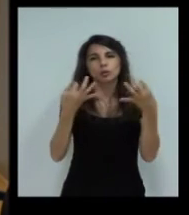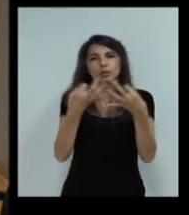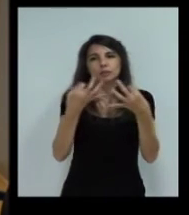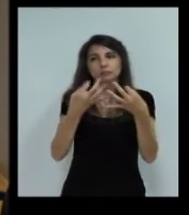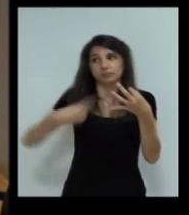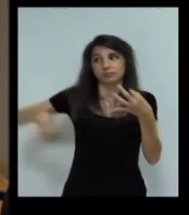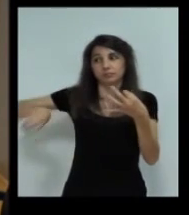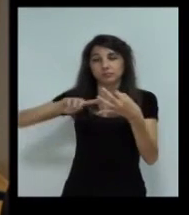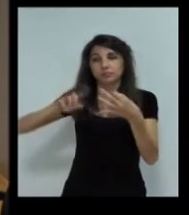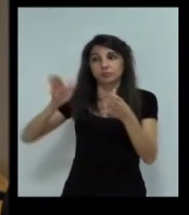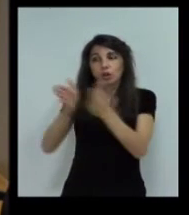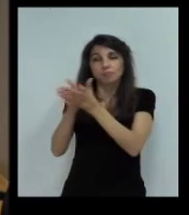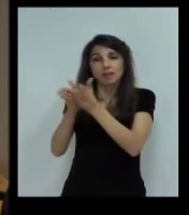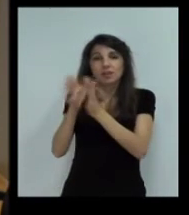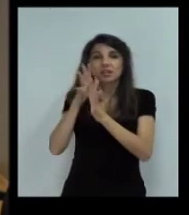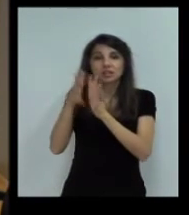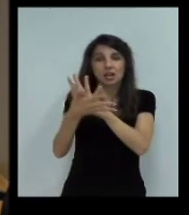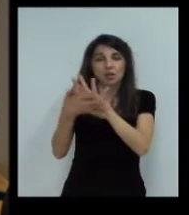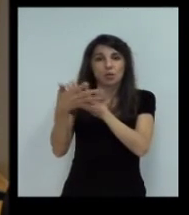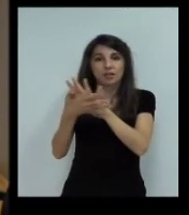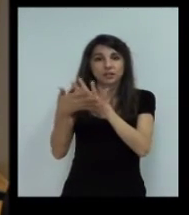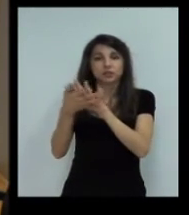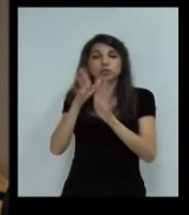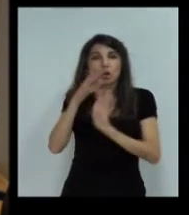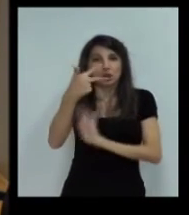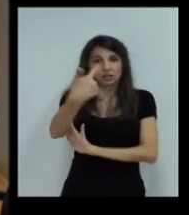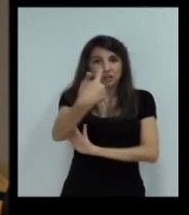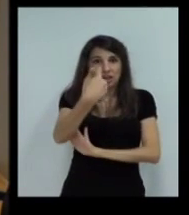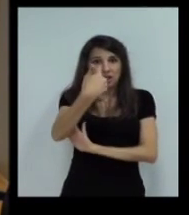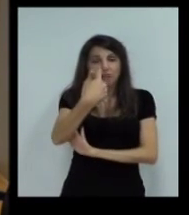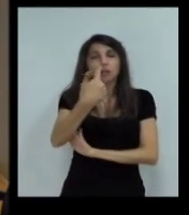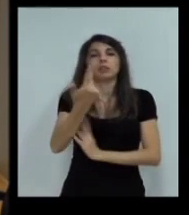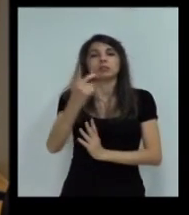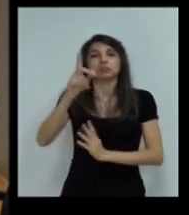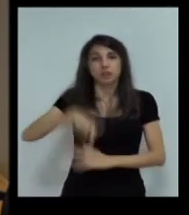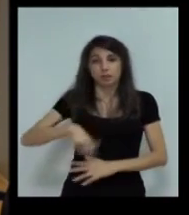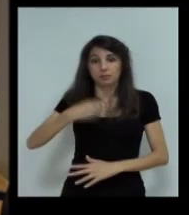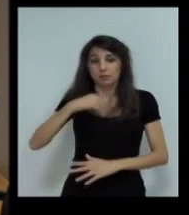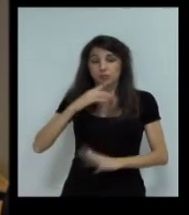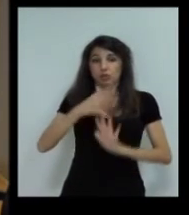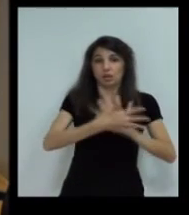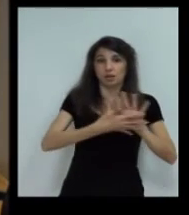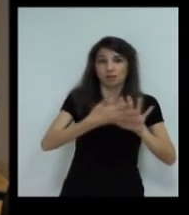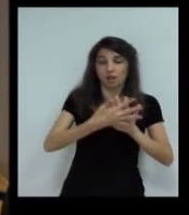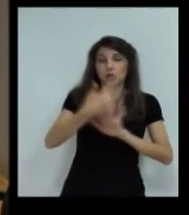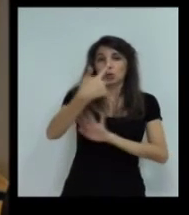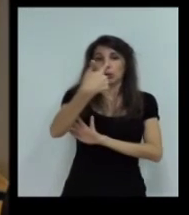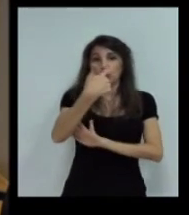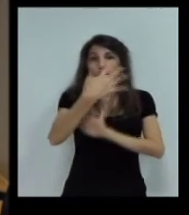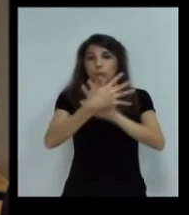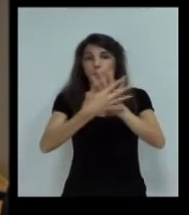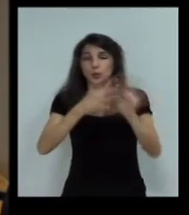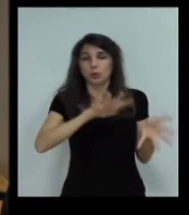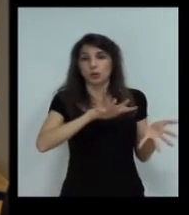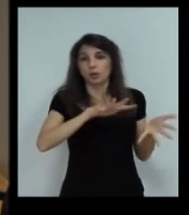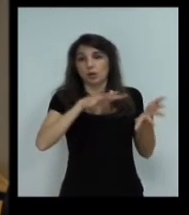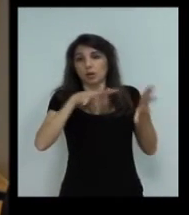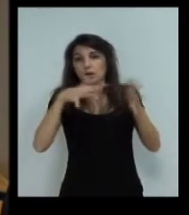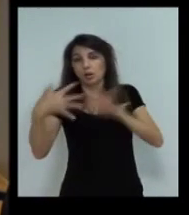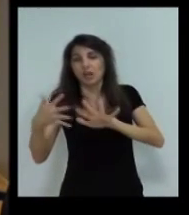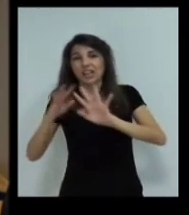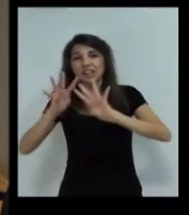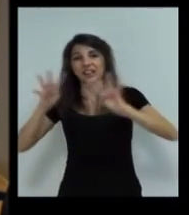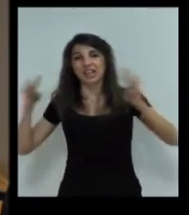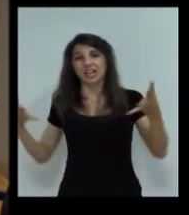compañías de lengua de signos se está grabando, lo que se está aquí hablando pasa por internet a un